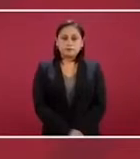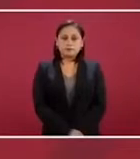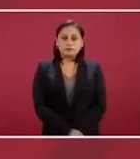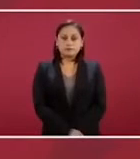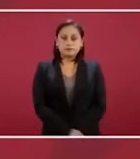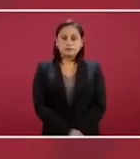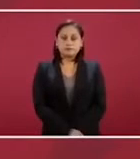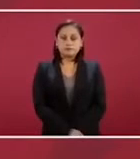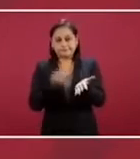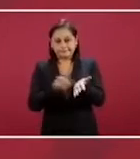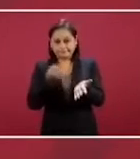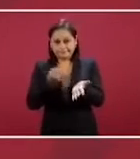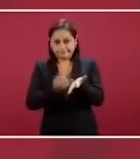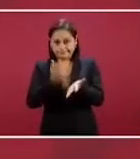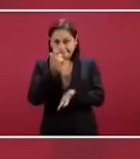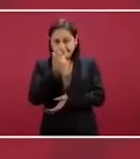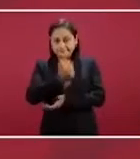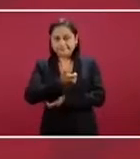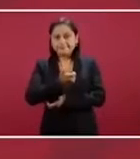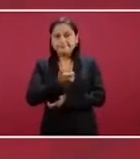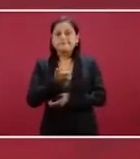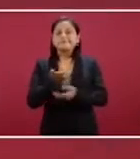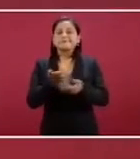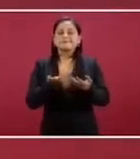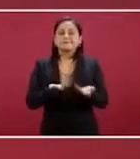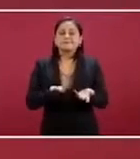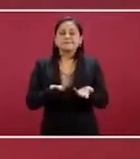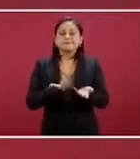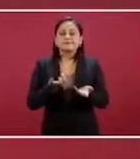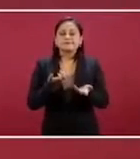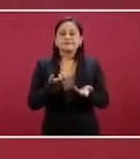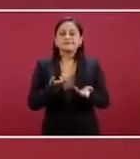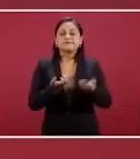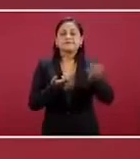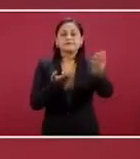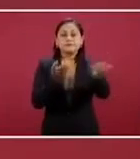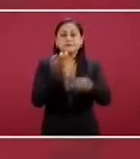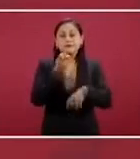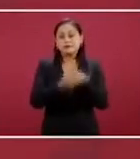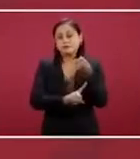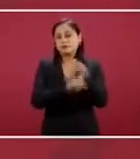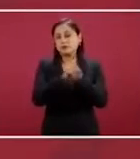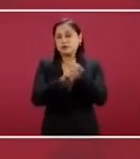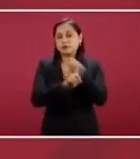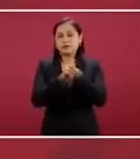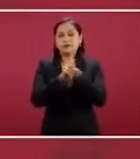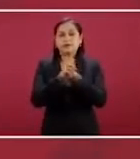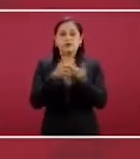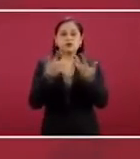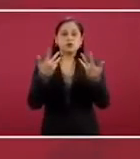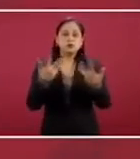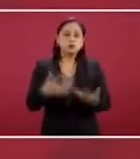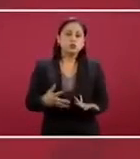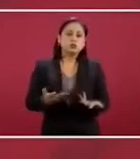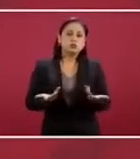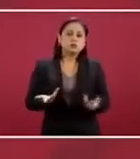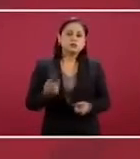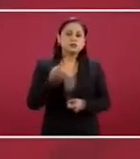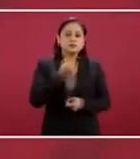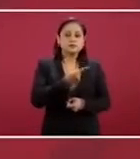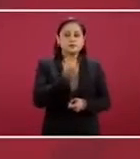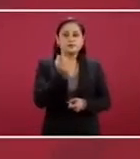los aranceles, esa crisis, la amenaza